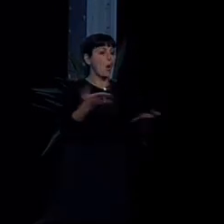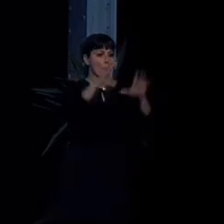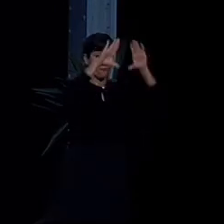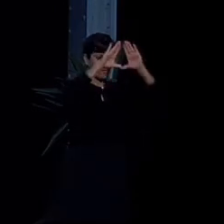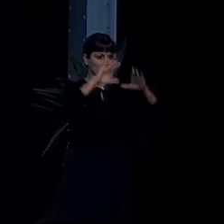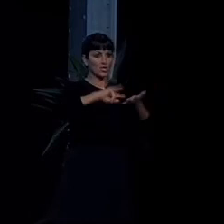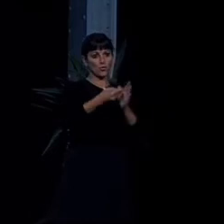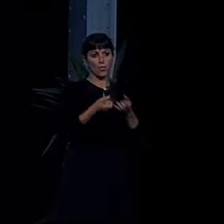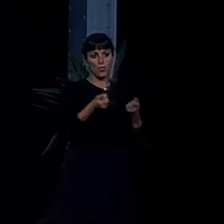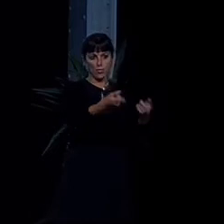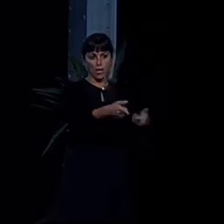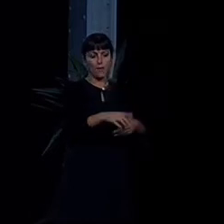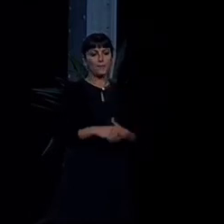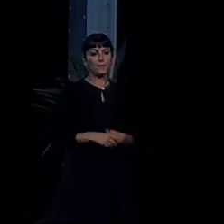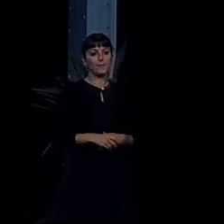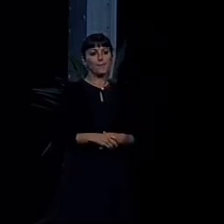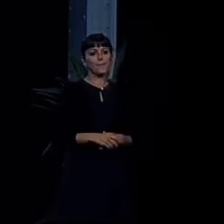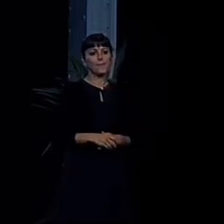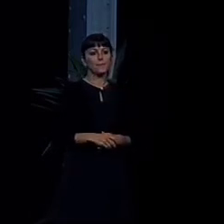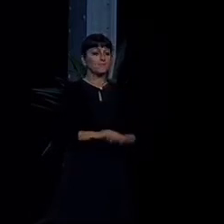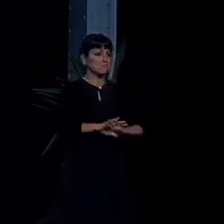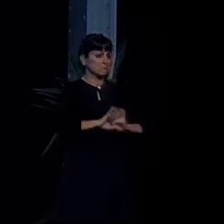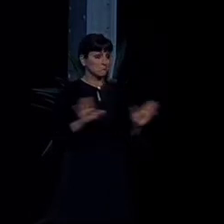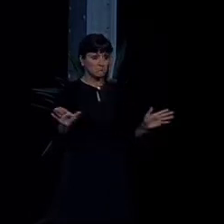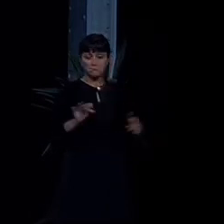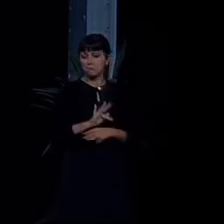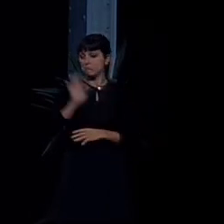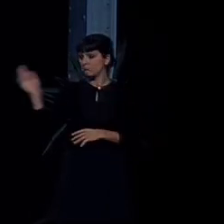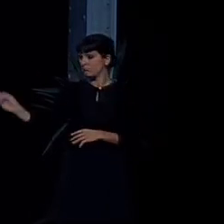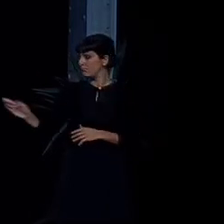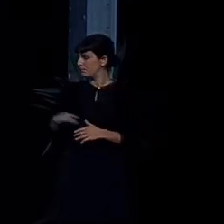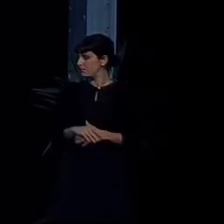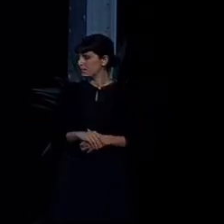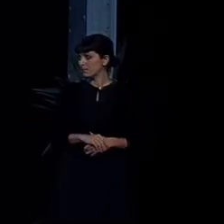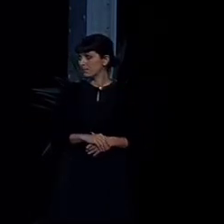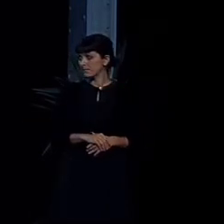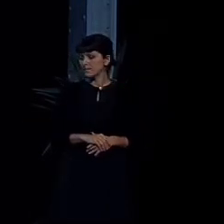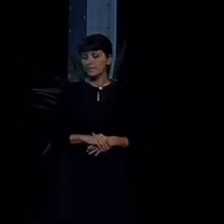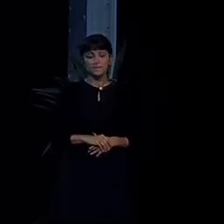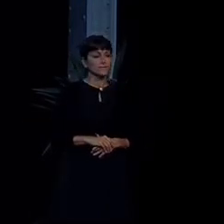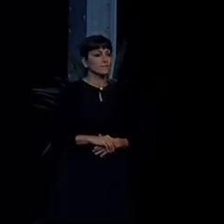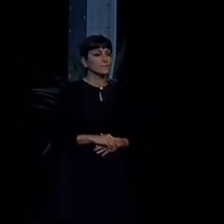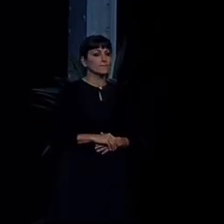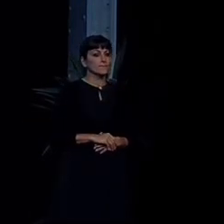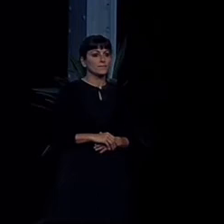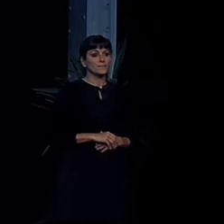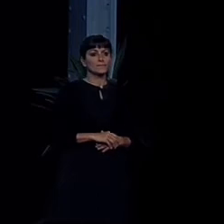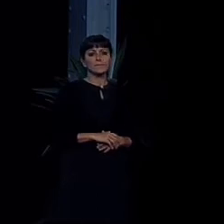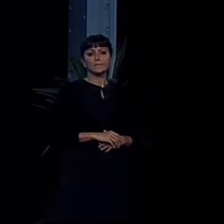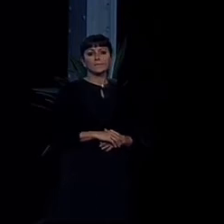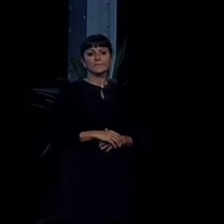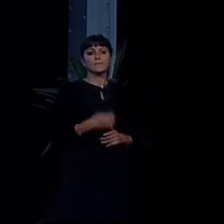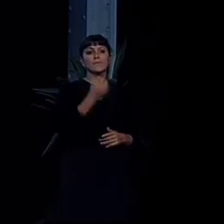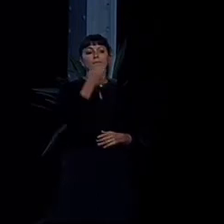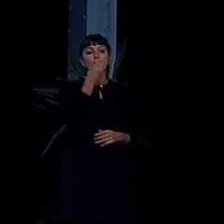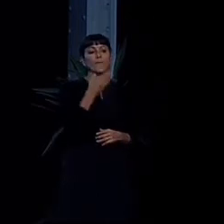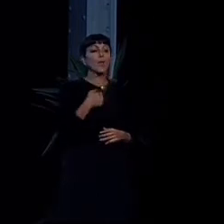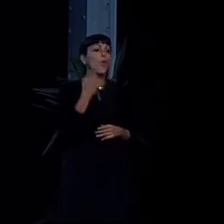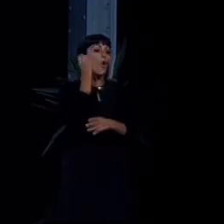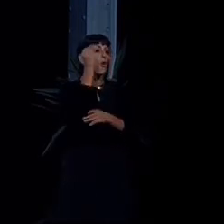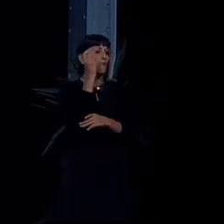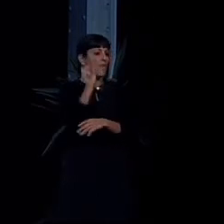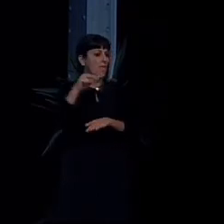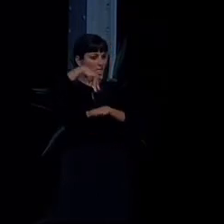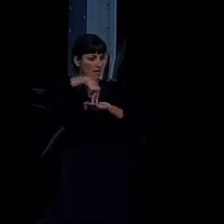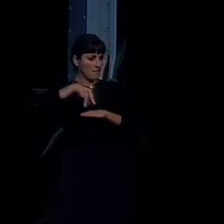sexista del poder. Res més, quan vulguis. Todo tuyo. Muchas gracias. Vale. Bueno, yo voy a dar la conferencia aquí de